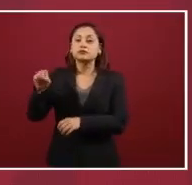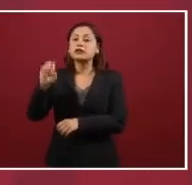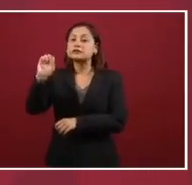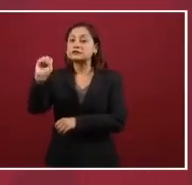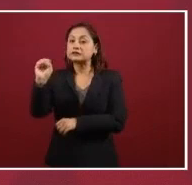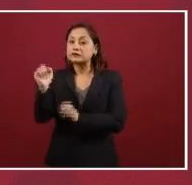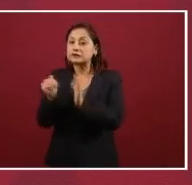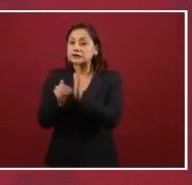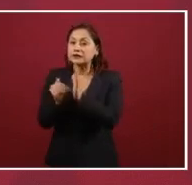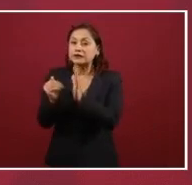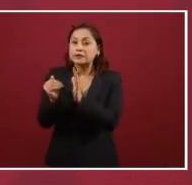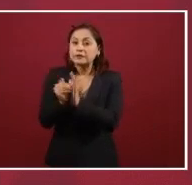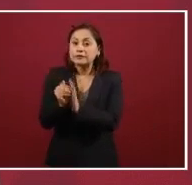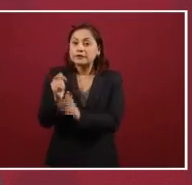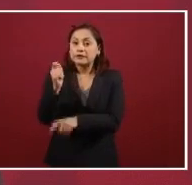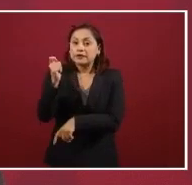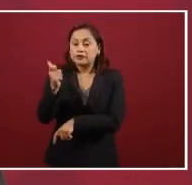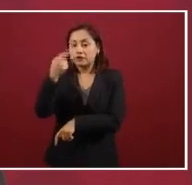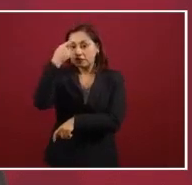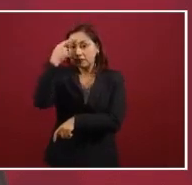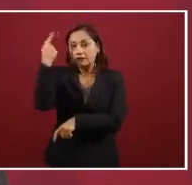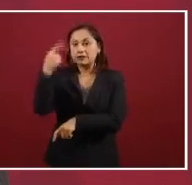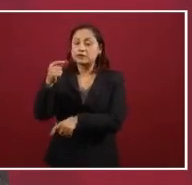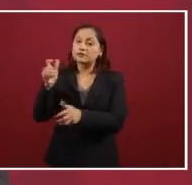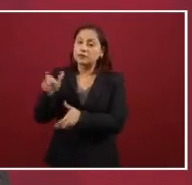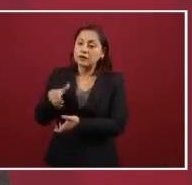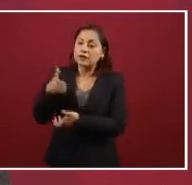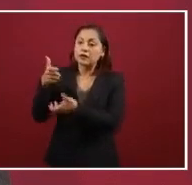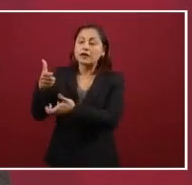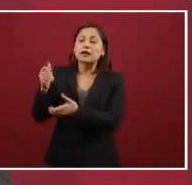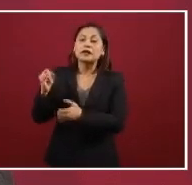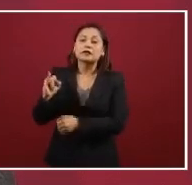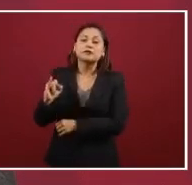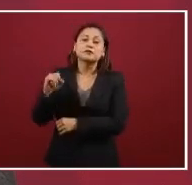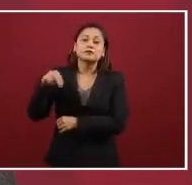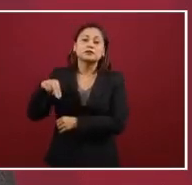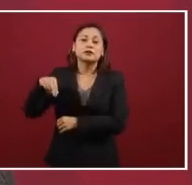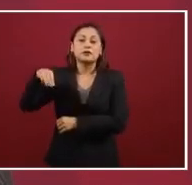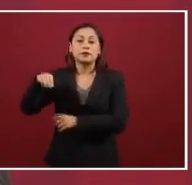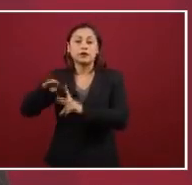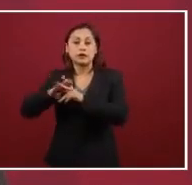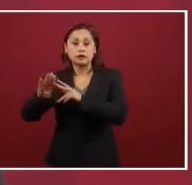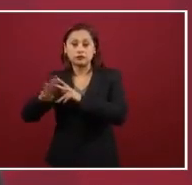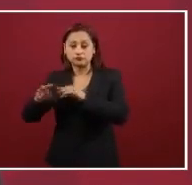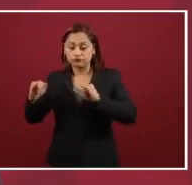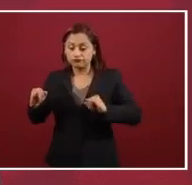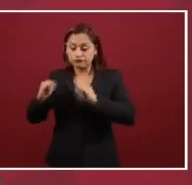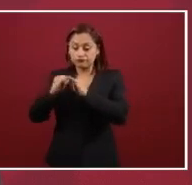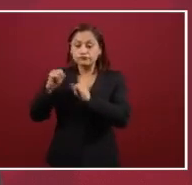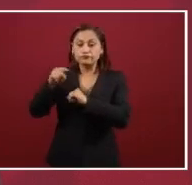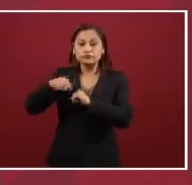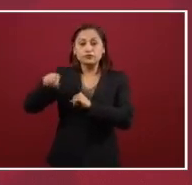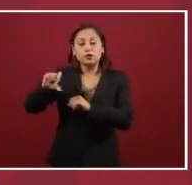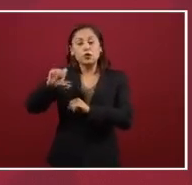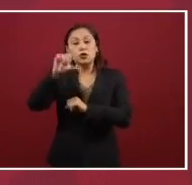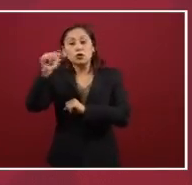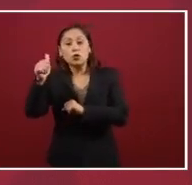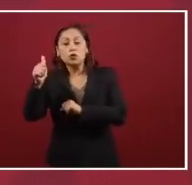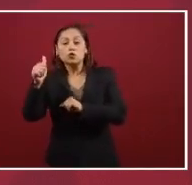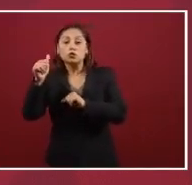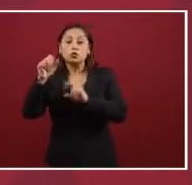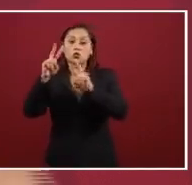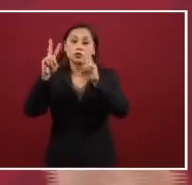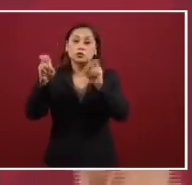para apoyar al Instituto Nacional de Migración y otras acciones que tienen que ver con albergues que estaban muy abandonados.